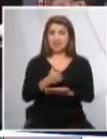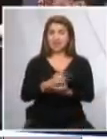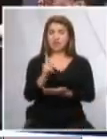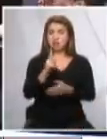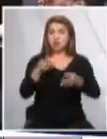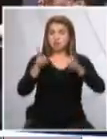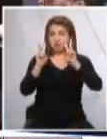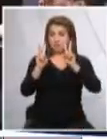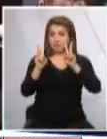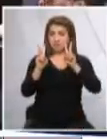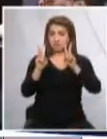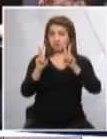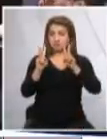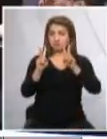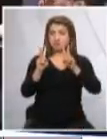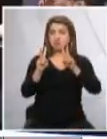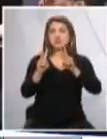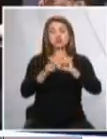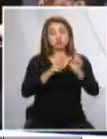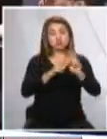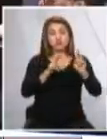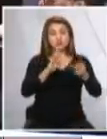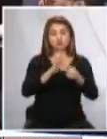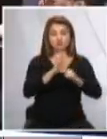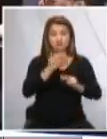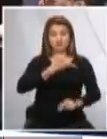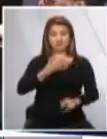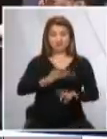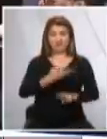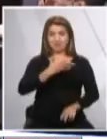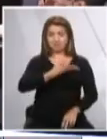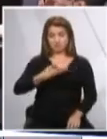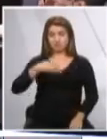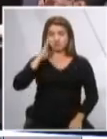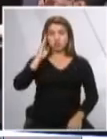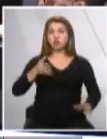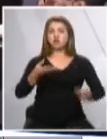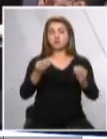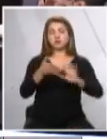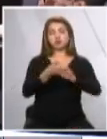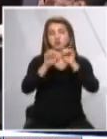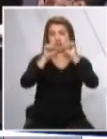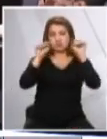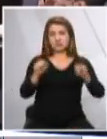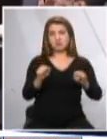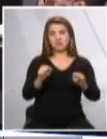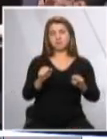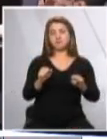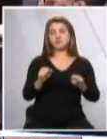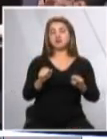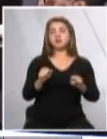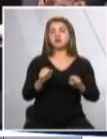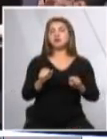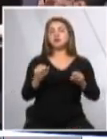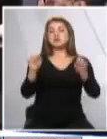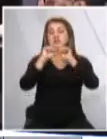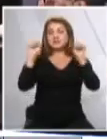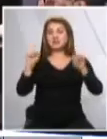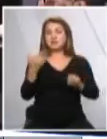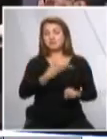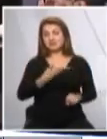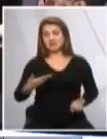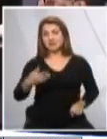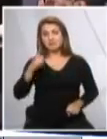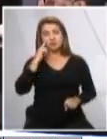le permite salir del hoyo en que se encuentra ella y todo el sistema, por supuesto. No quiero limitar esto, pero en un sistema presidencialista... Pero yo sé que tú querías hacer un punto